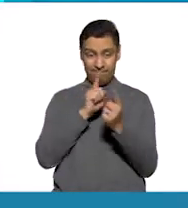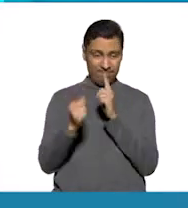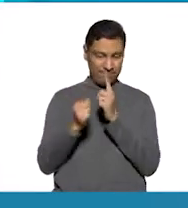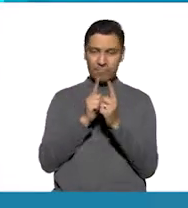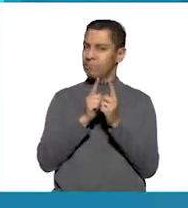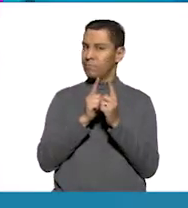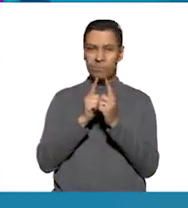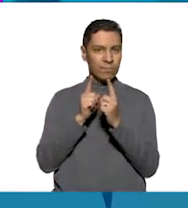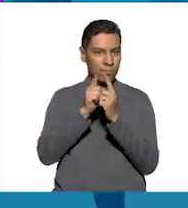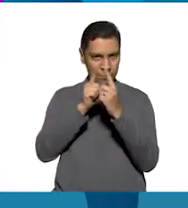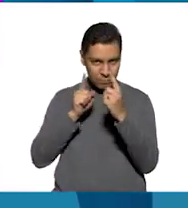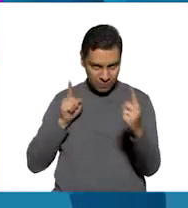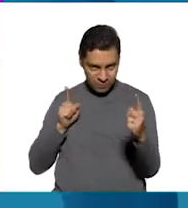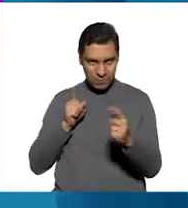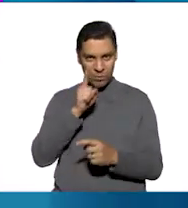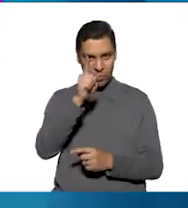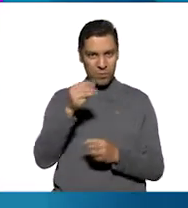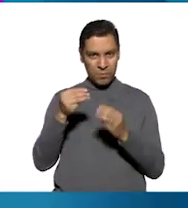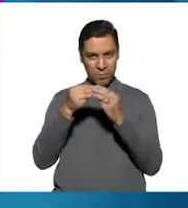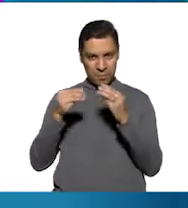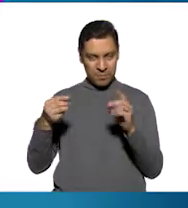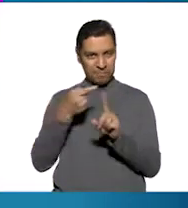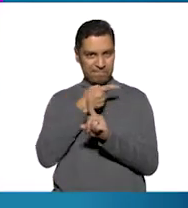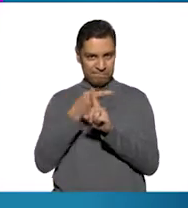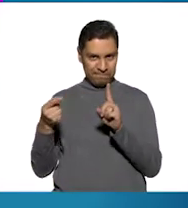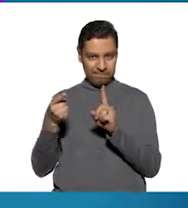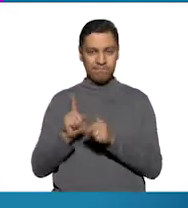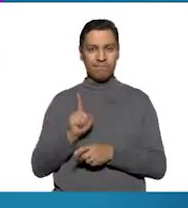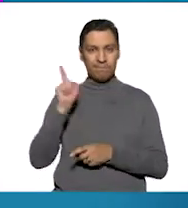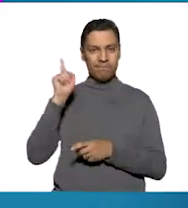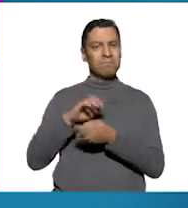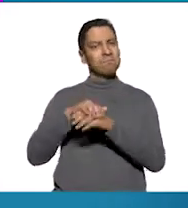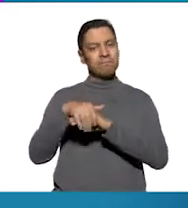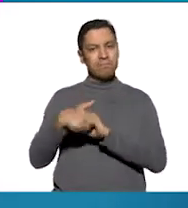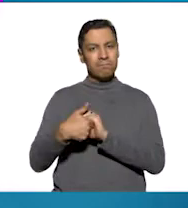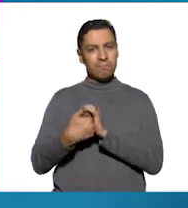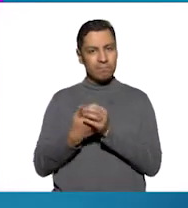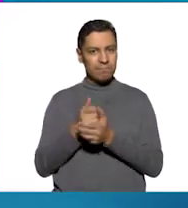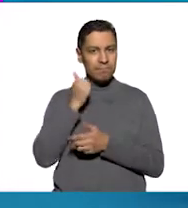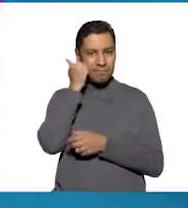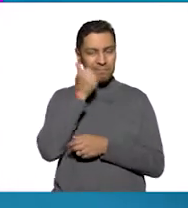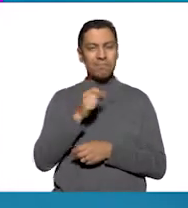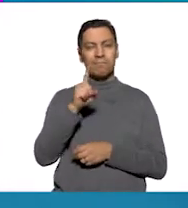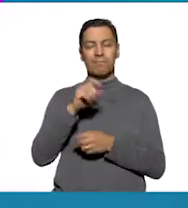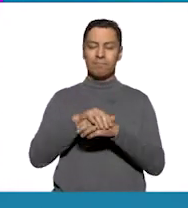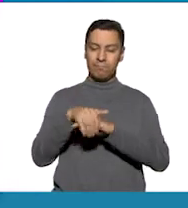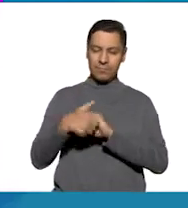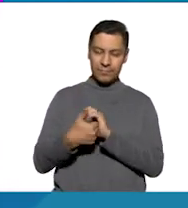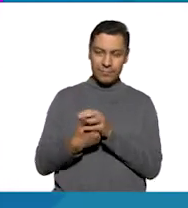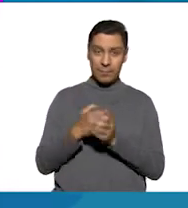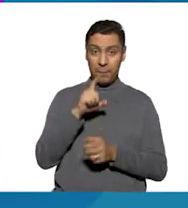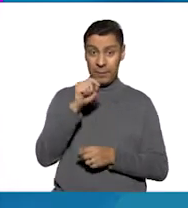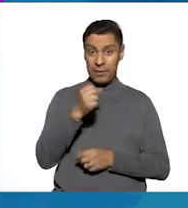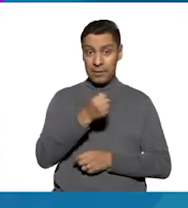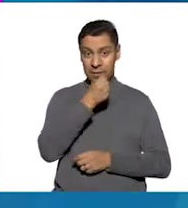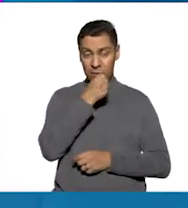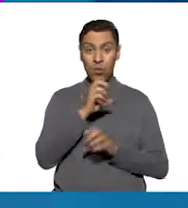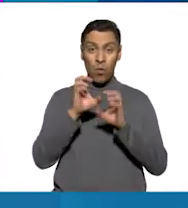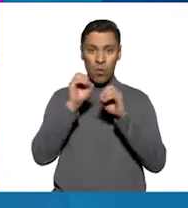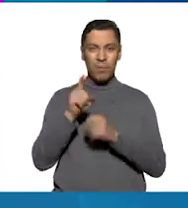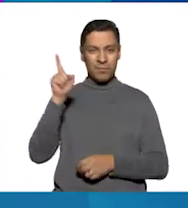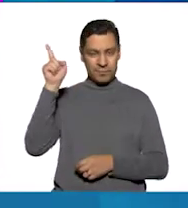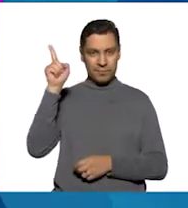metros entre tú y los demás. Lávate las manos muy seguido con agua y jabón por lo menos durante 20 segundos o